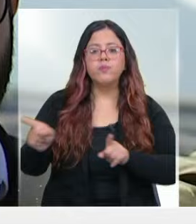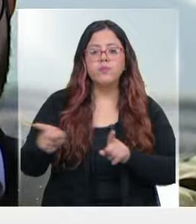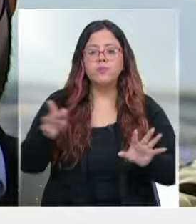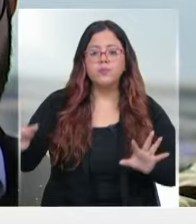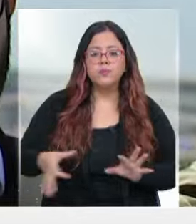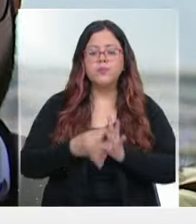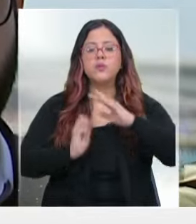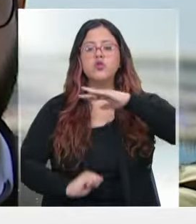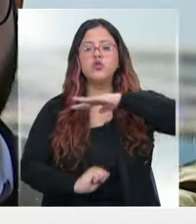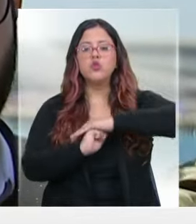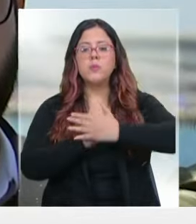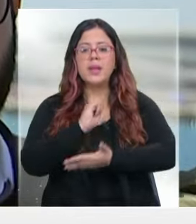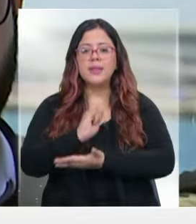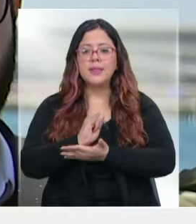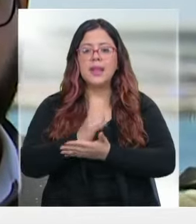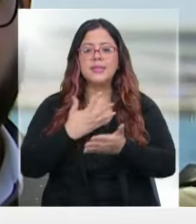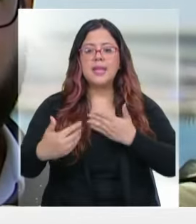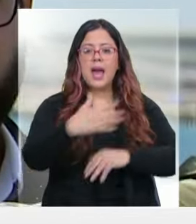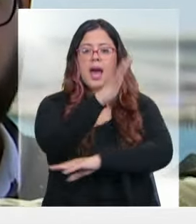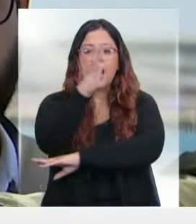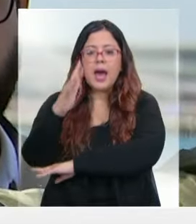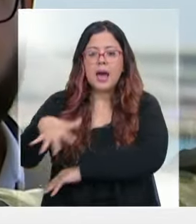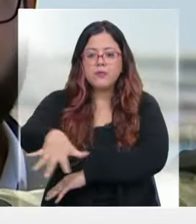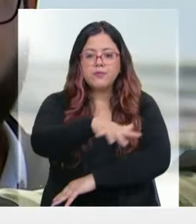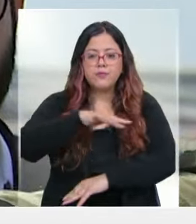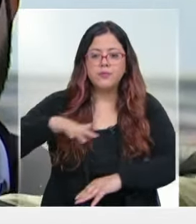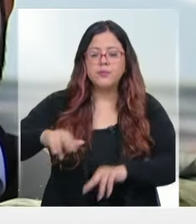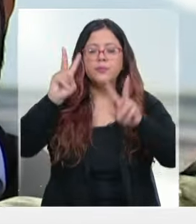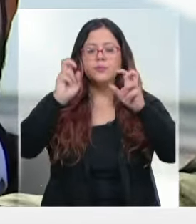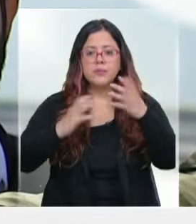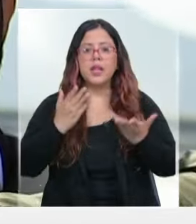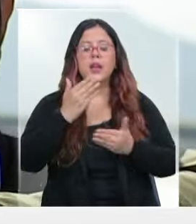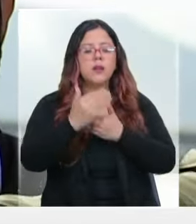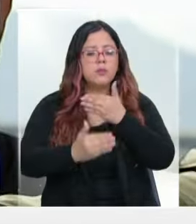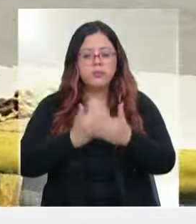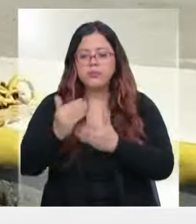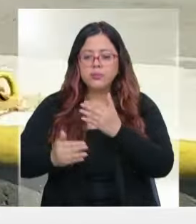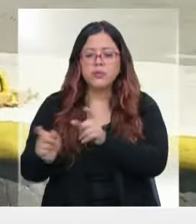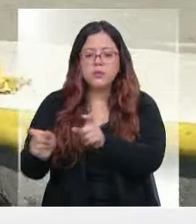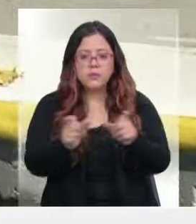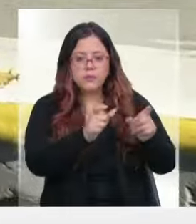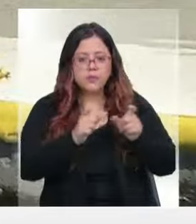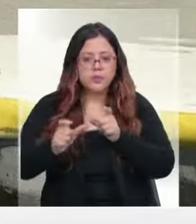con la Superintendencia del Medio Ambiente para su puesta en marcha, su fiscalización y monitoreo.